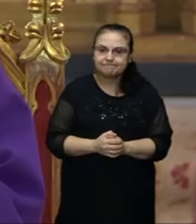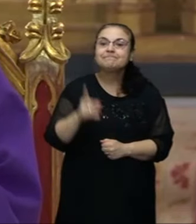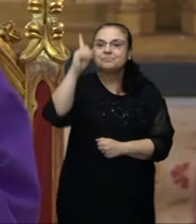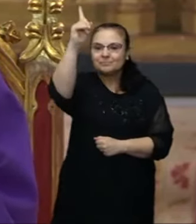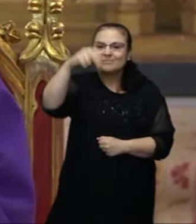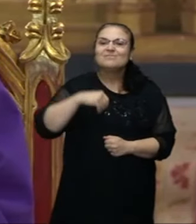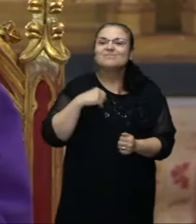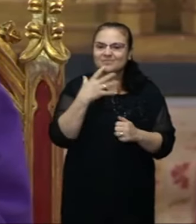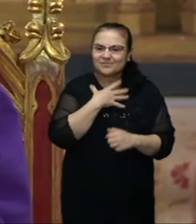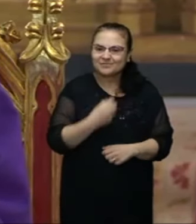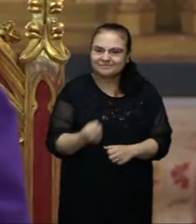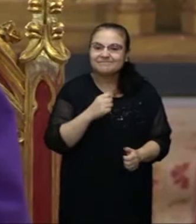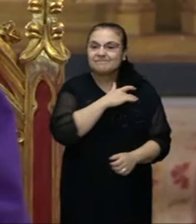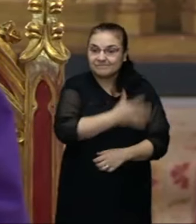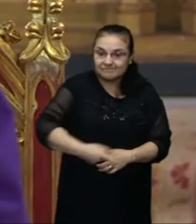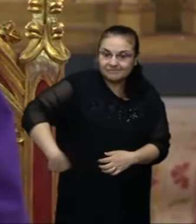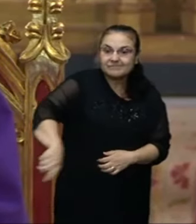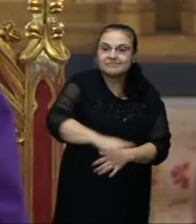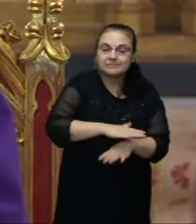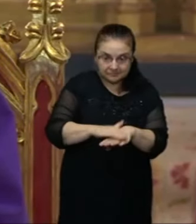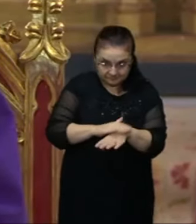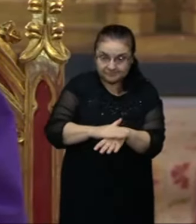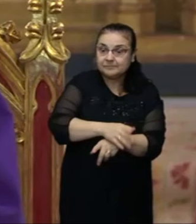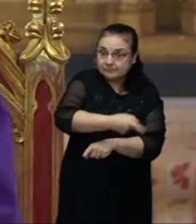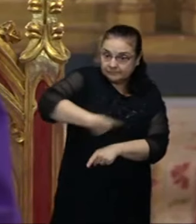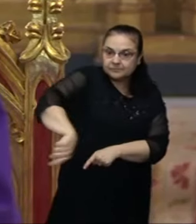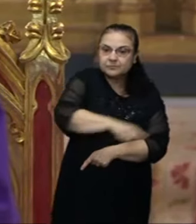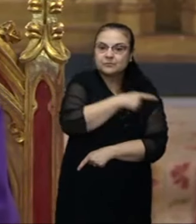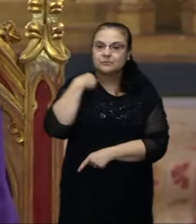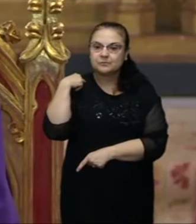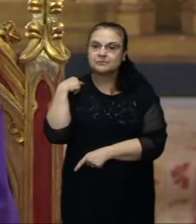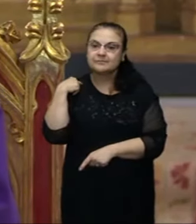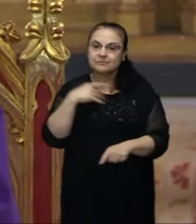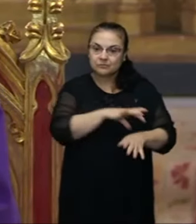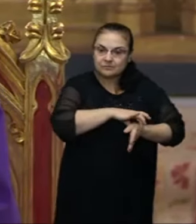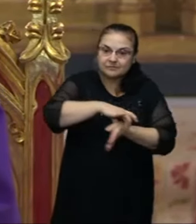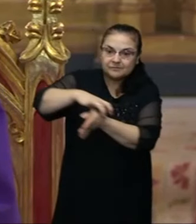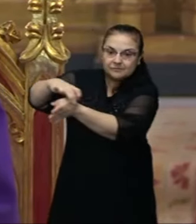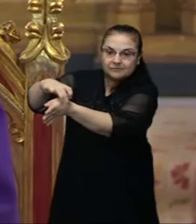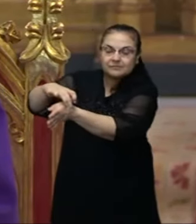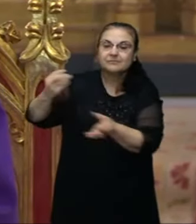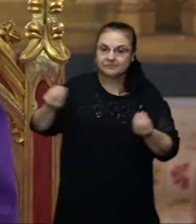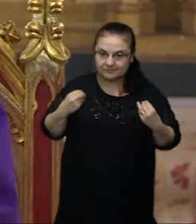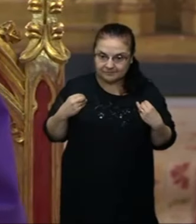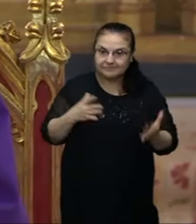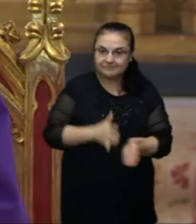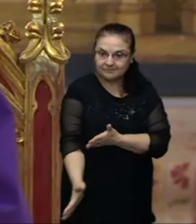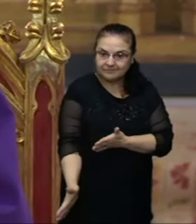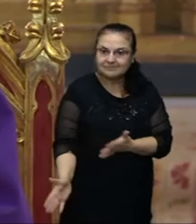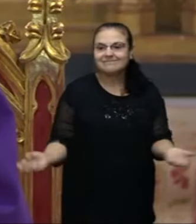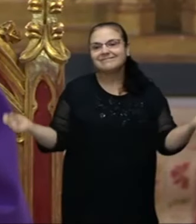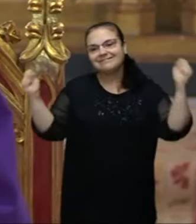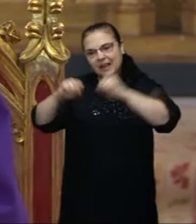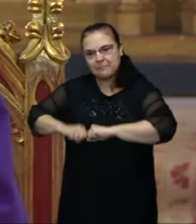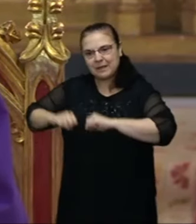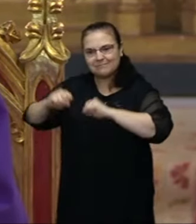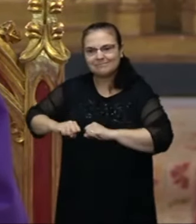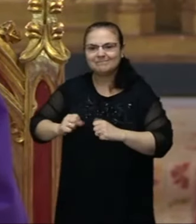Dios Todopoderoso tenga misericordia de nosotros, perdone nuestros pecados y nos lleve a la vida